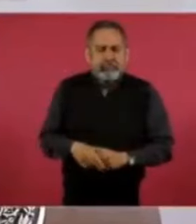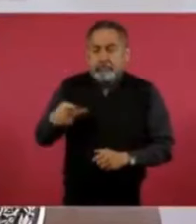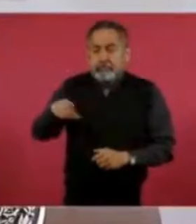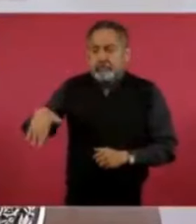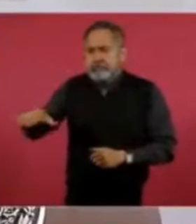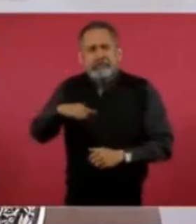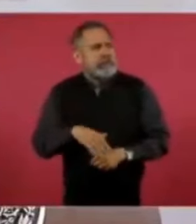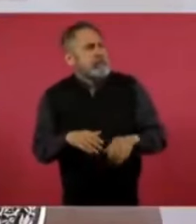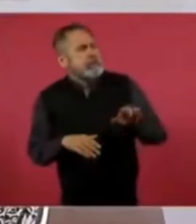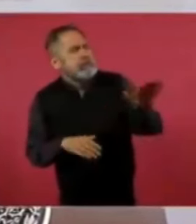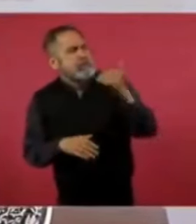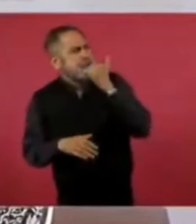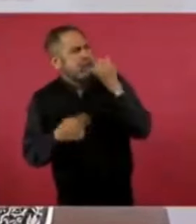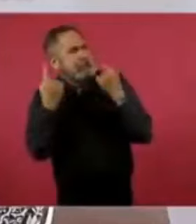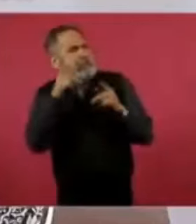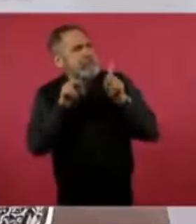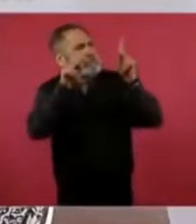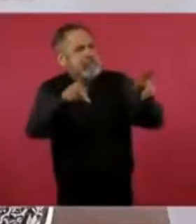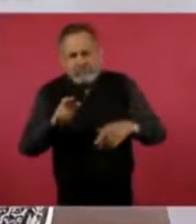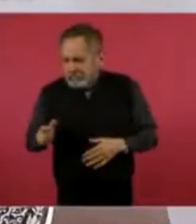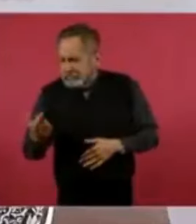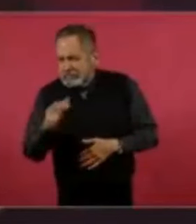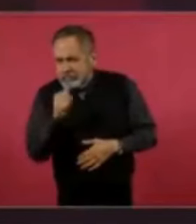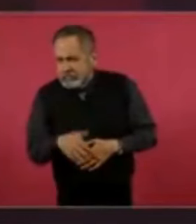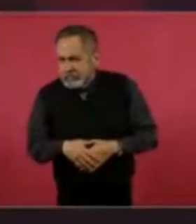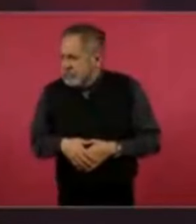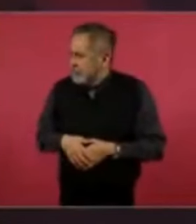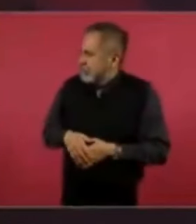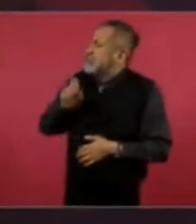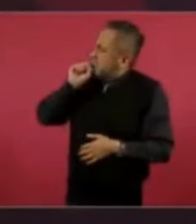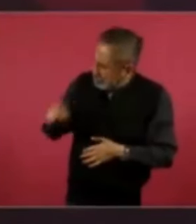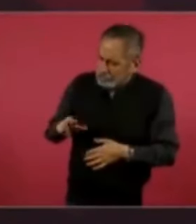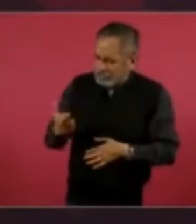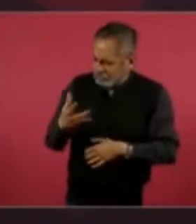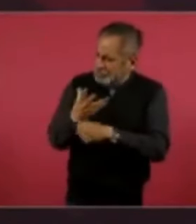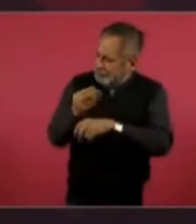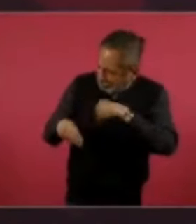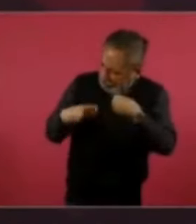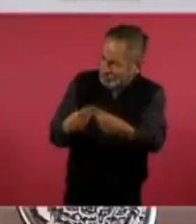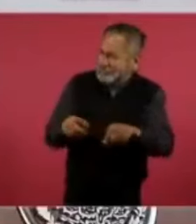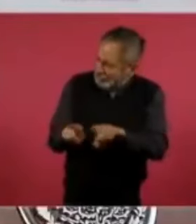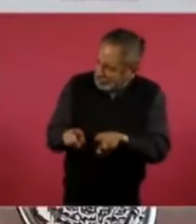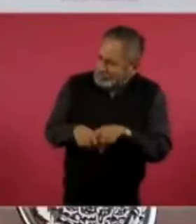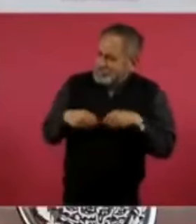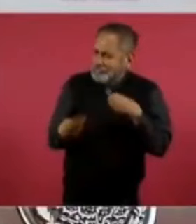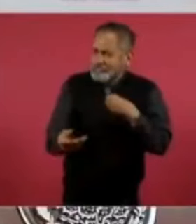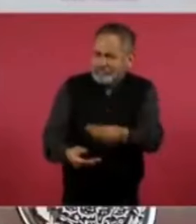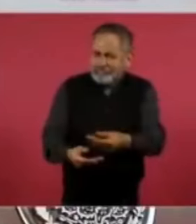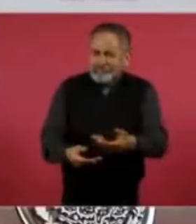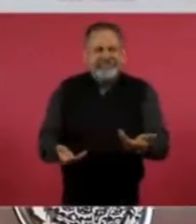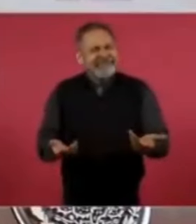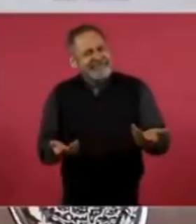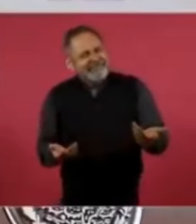decía la gente pero si aquí no hay les vamos a hacer el río